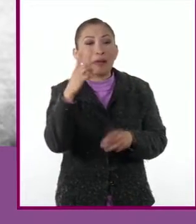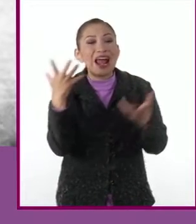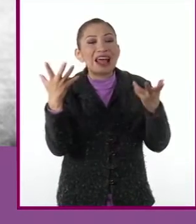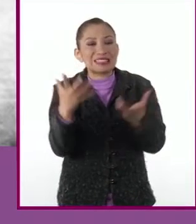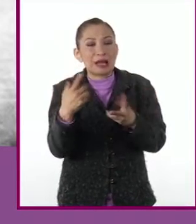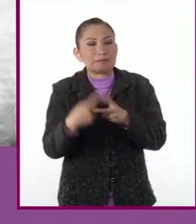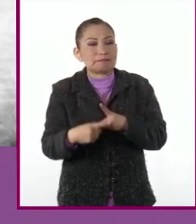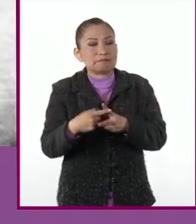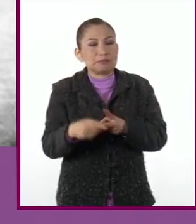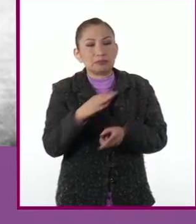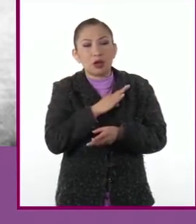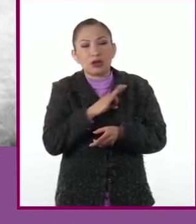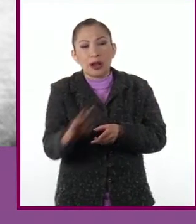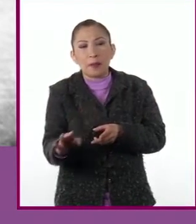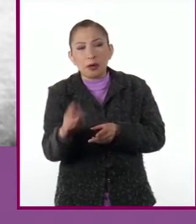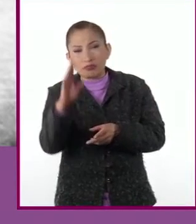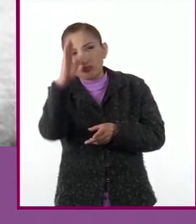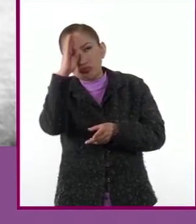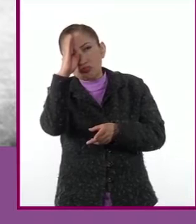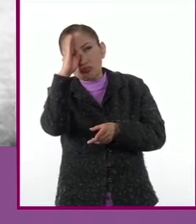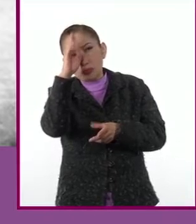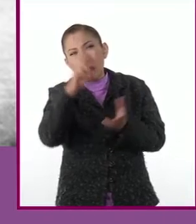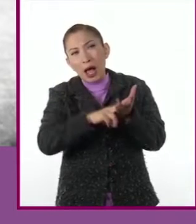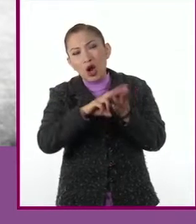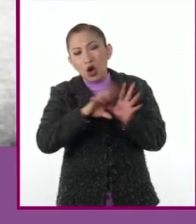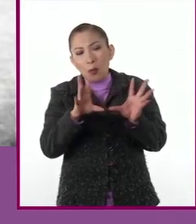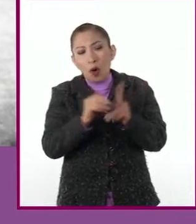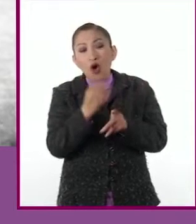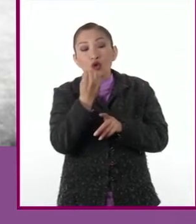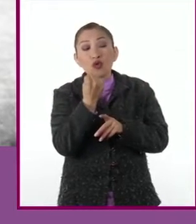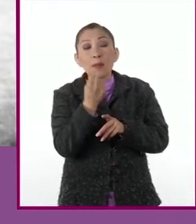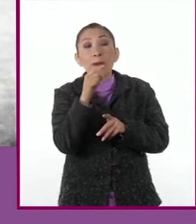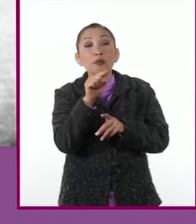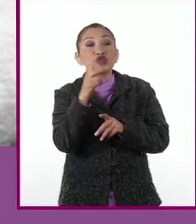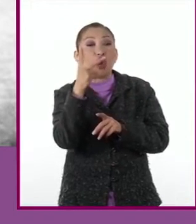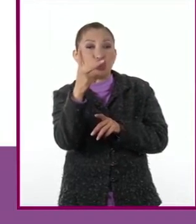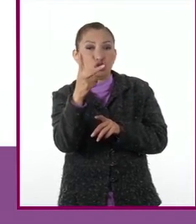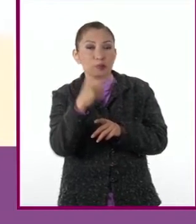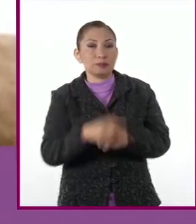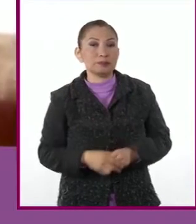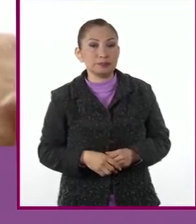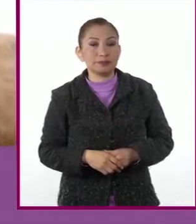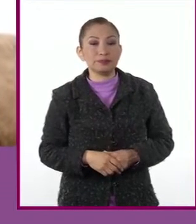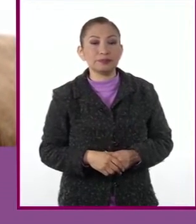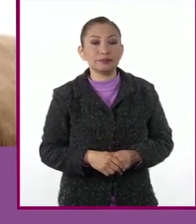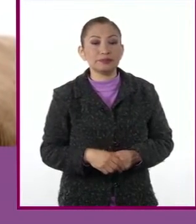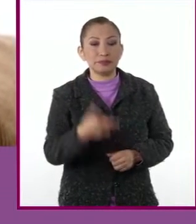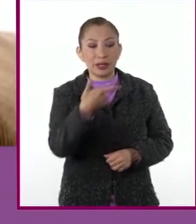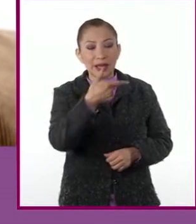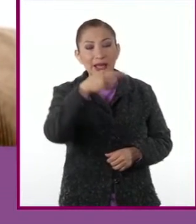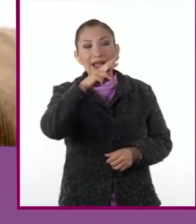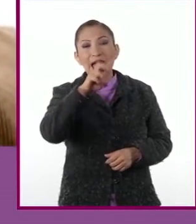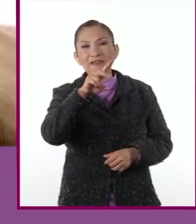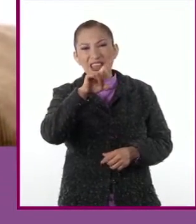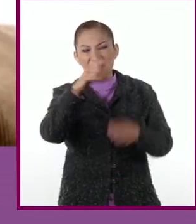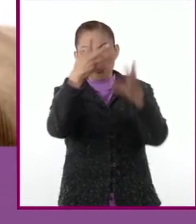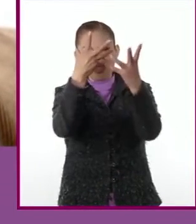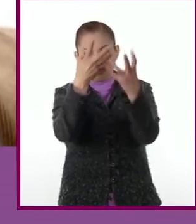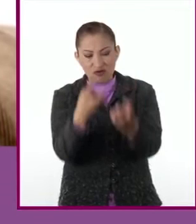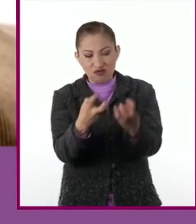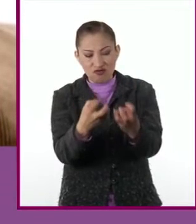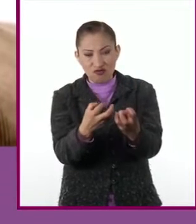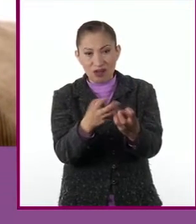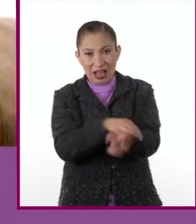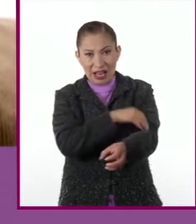realizar cálculos podemos considerar un valor redondeado a 9.8. La gravedad de la Tierra en